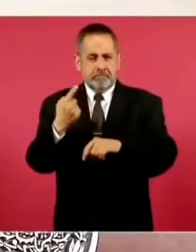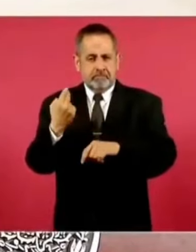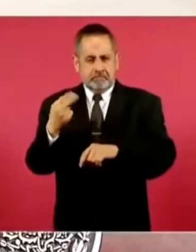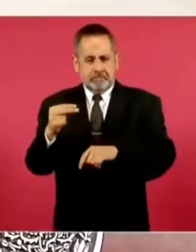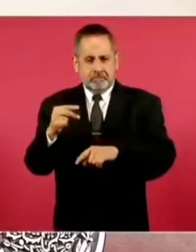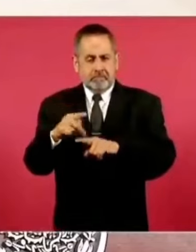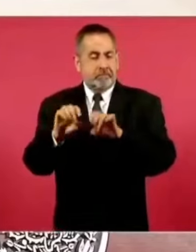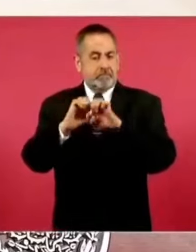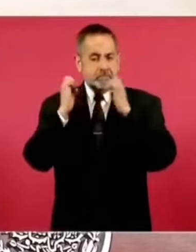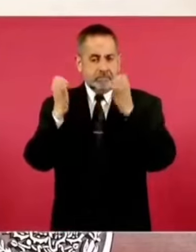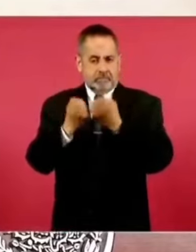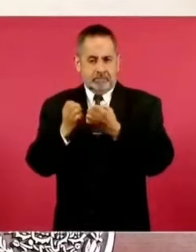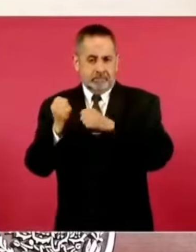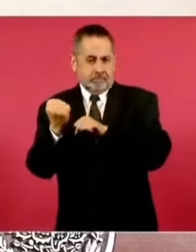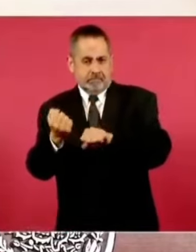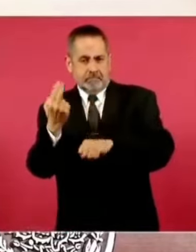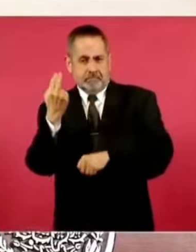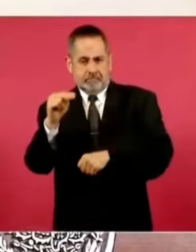al estadio